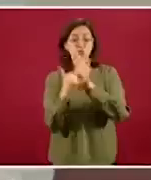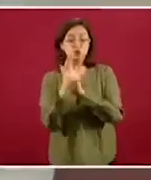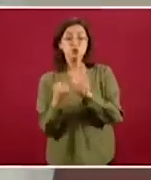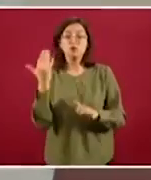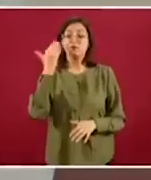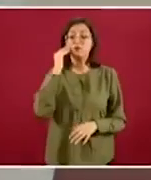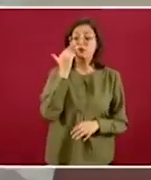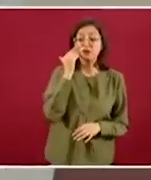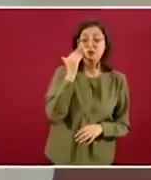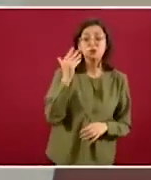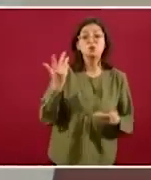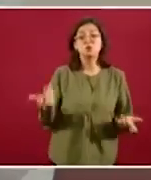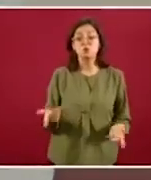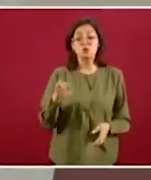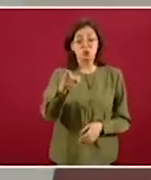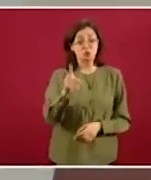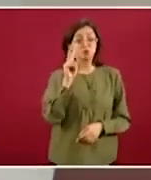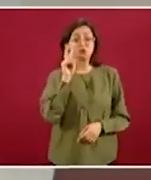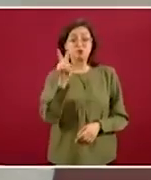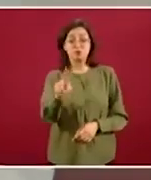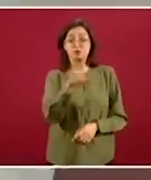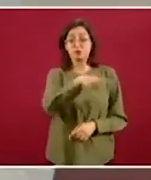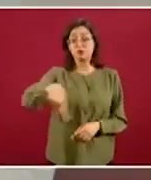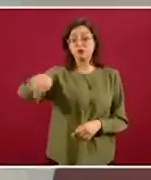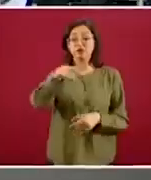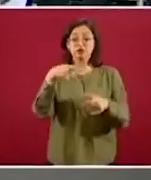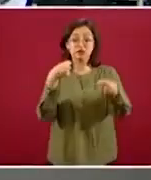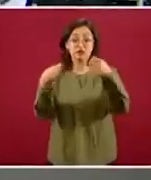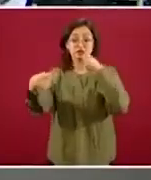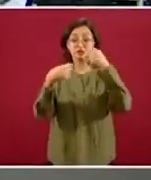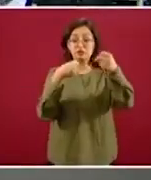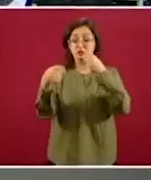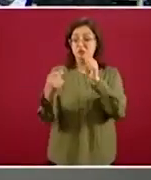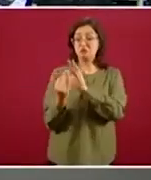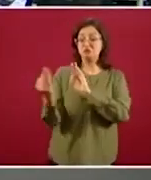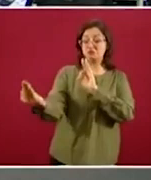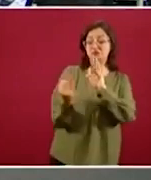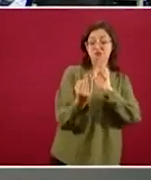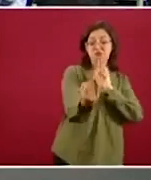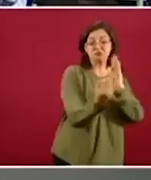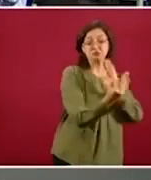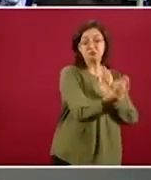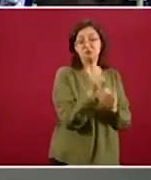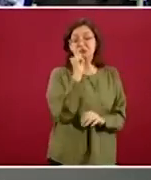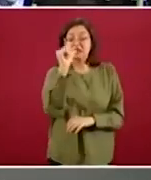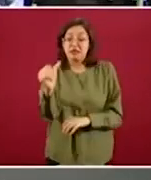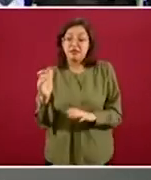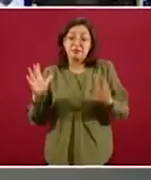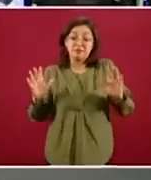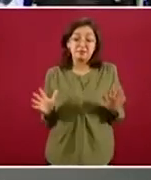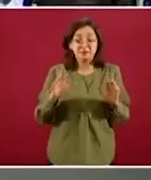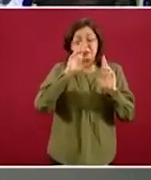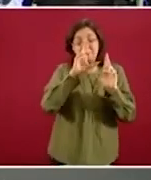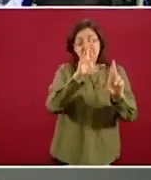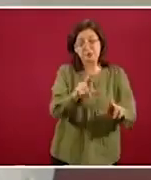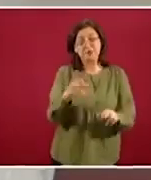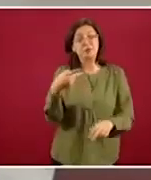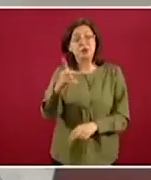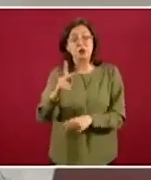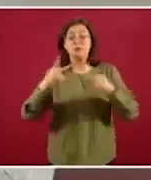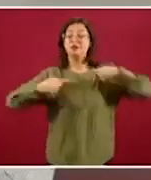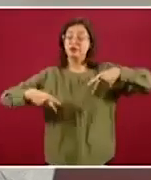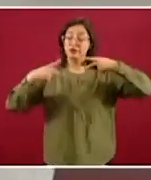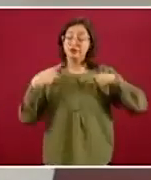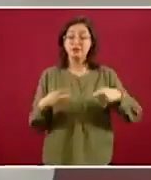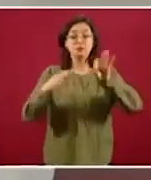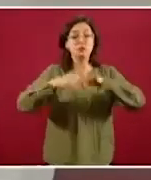Twitter de que los reporteros no respetan su sana distancia. Y en casa, este es el momento de quedarse en casa, como